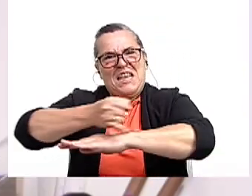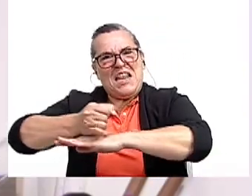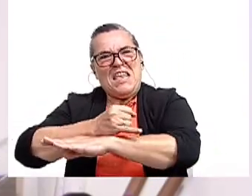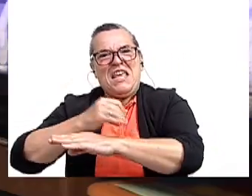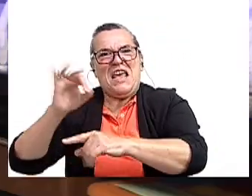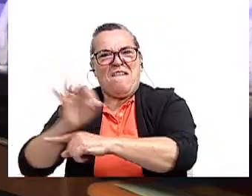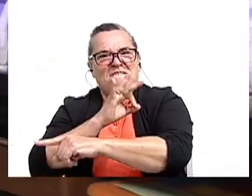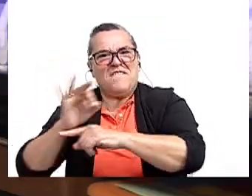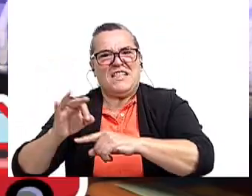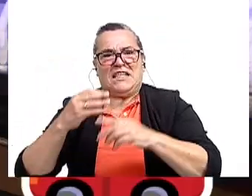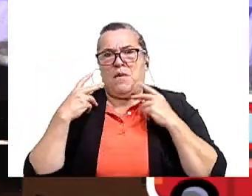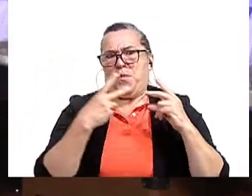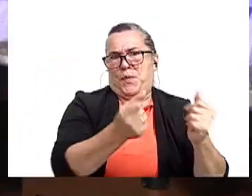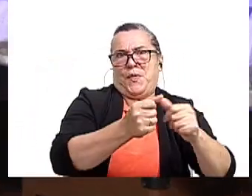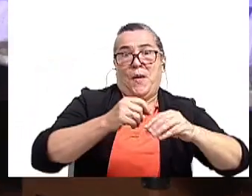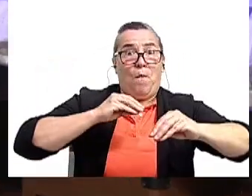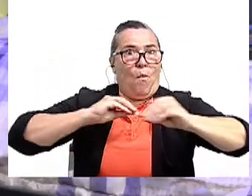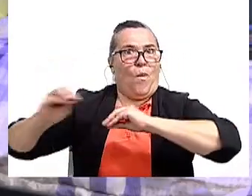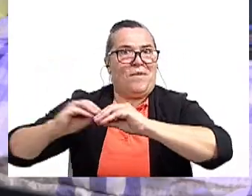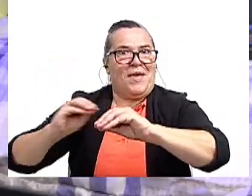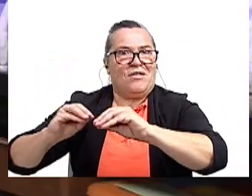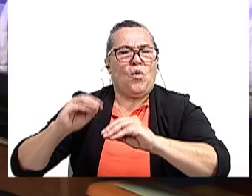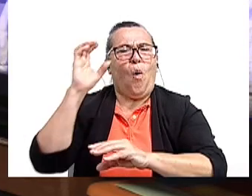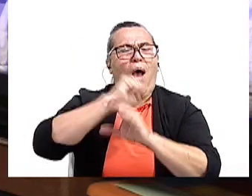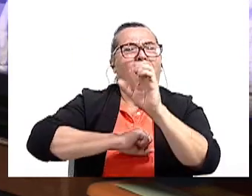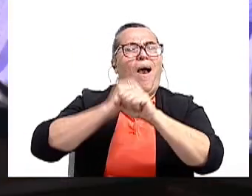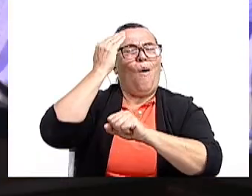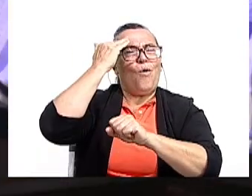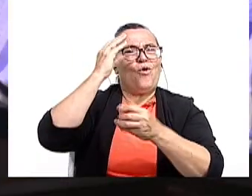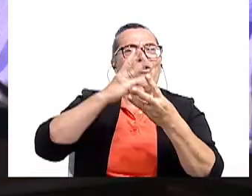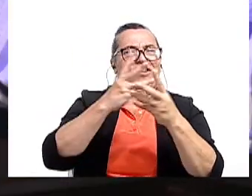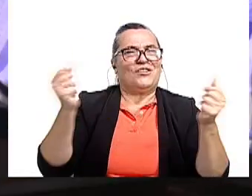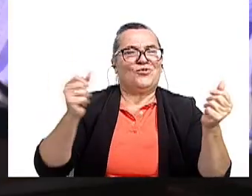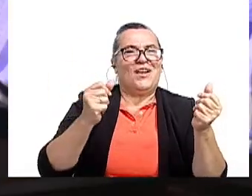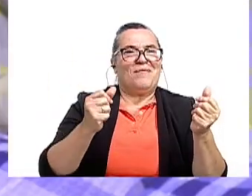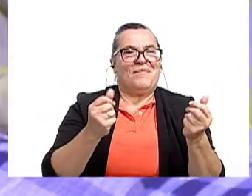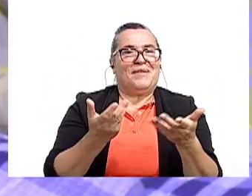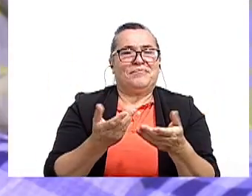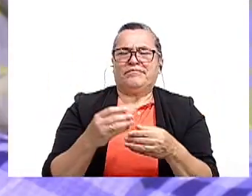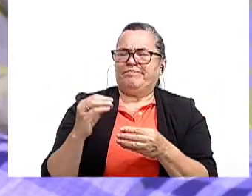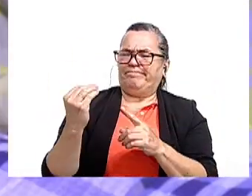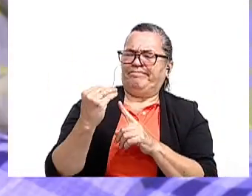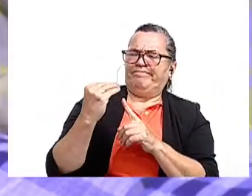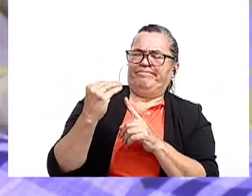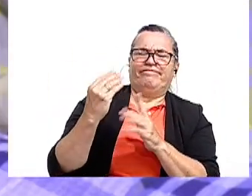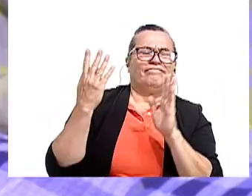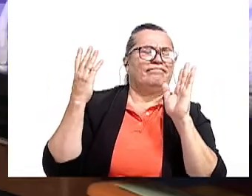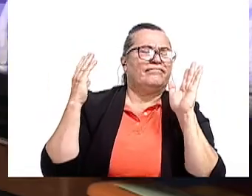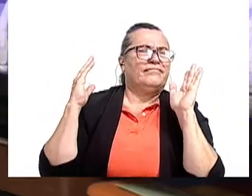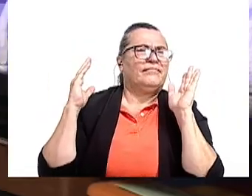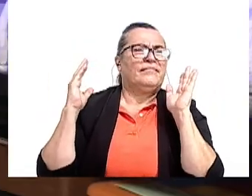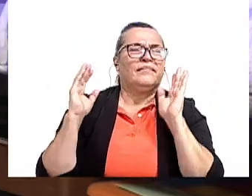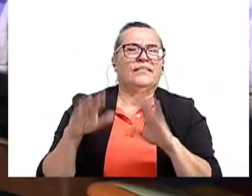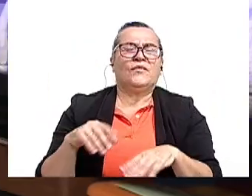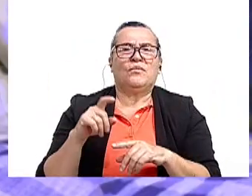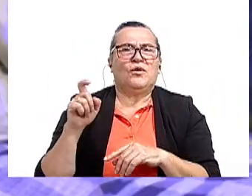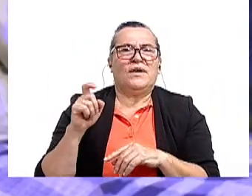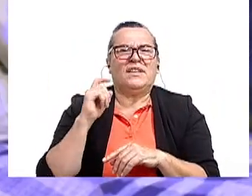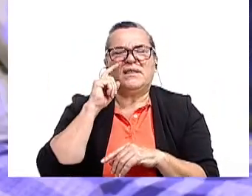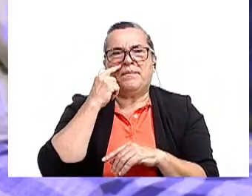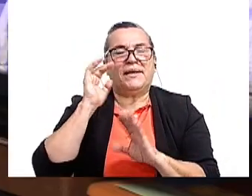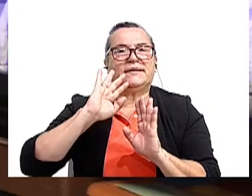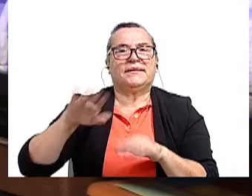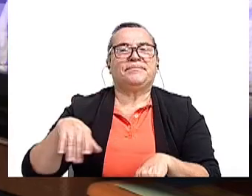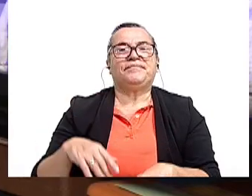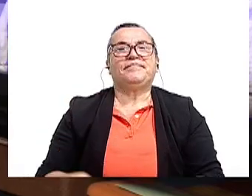la velocidad y el movimiento. Ay, otra vez me está llamando este número desconocido, este número X. ¡Qué pereza! Bueno,